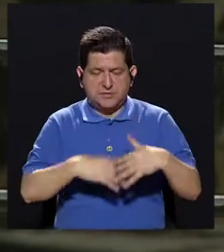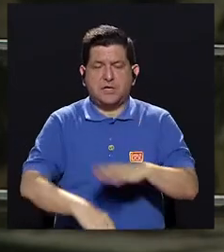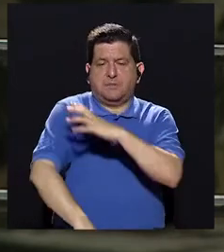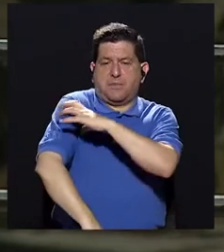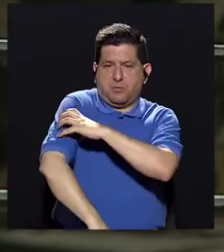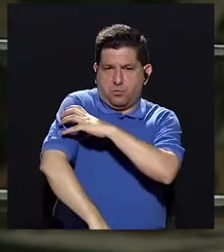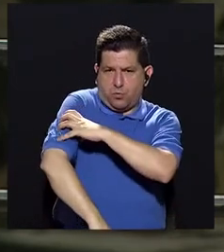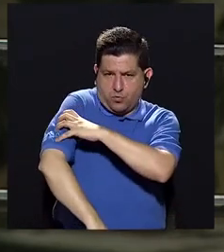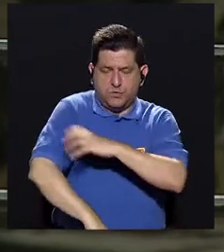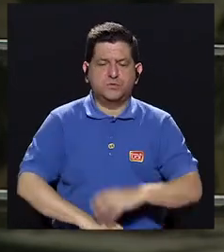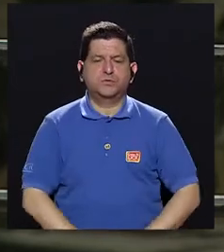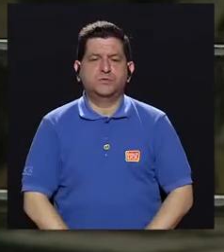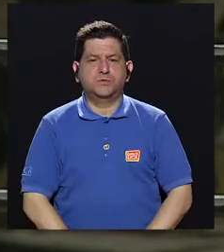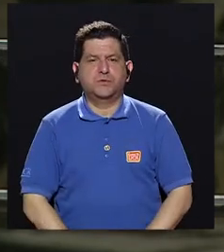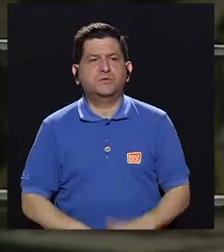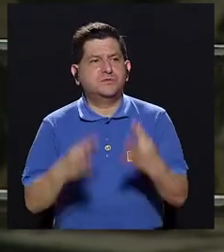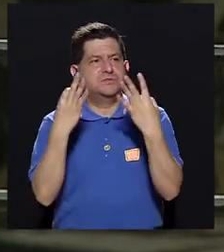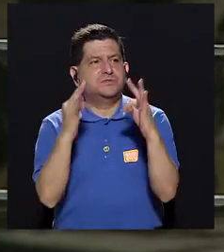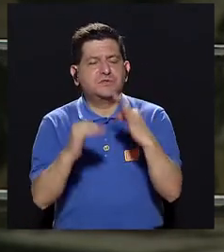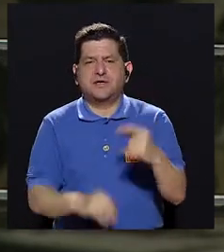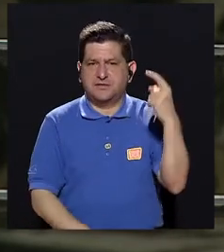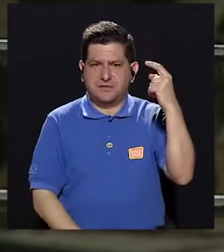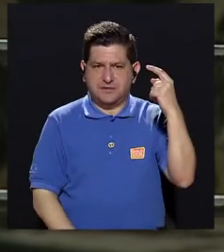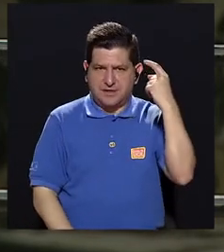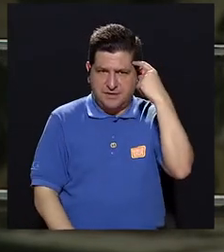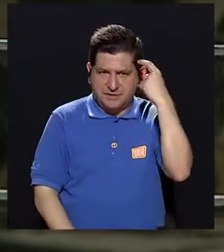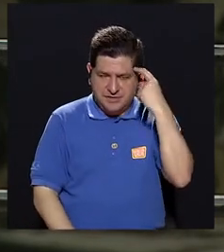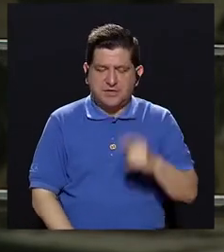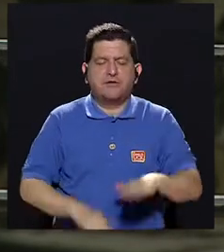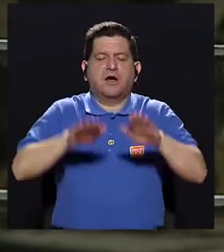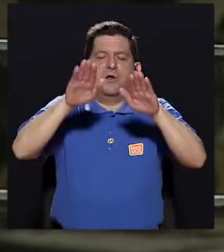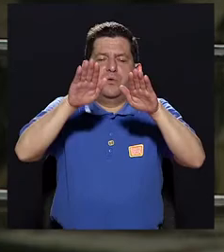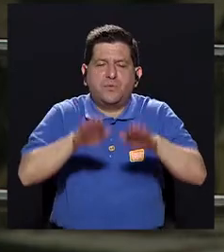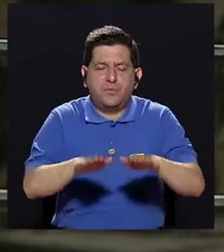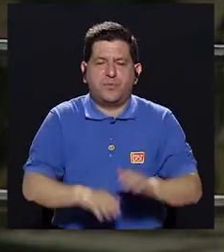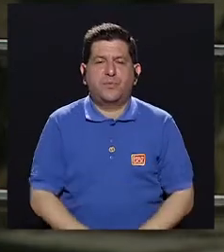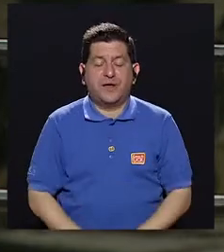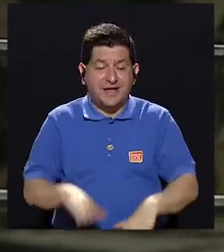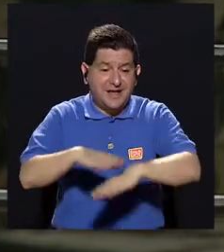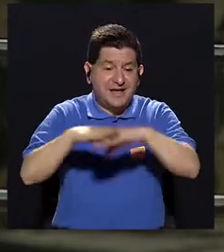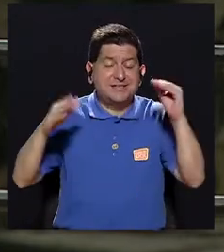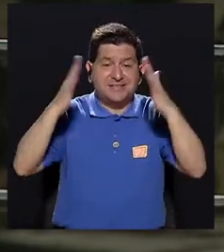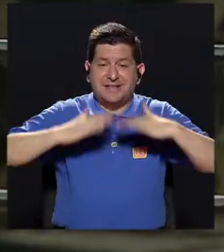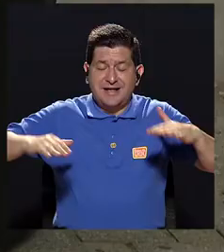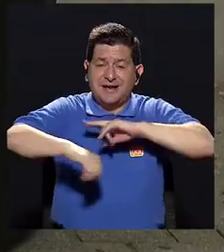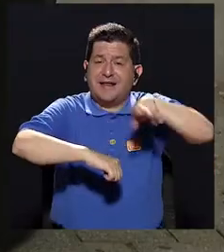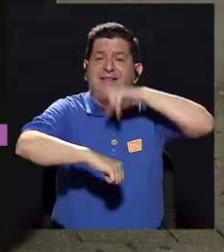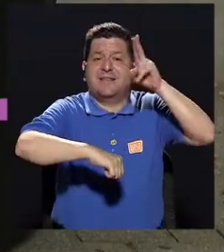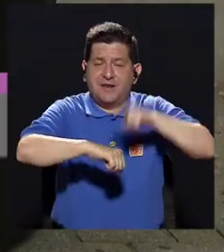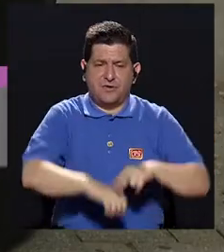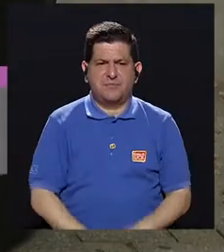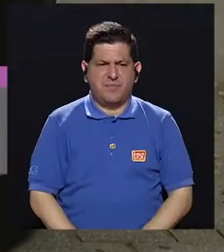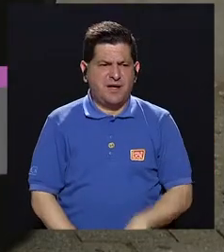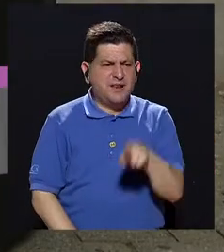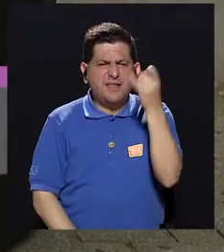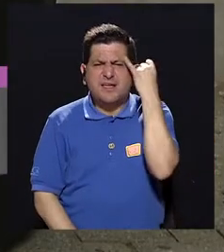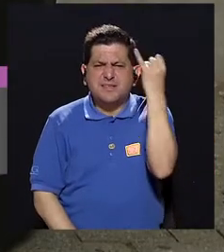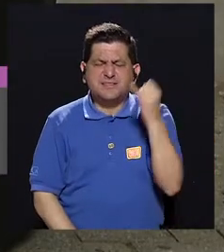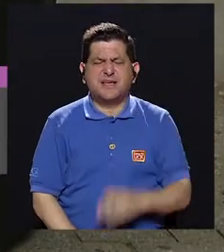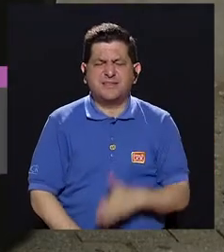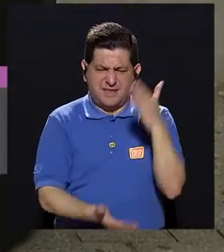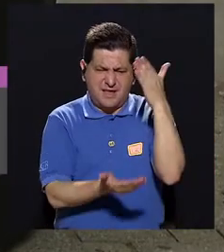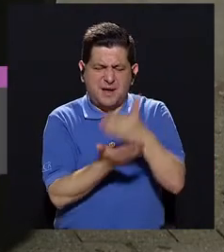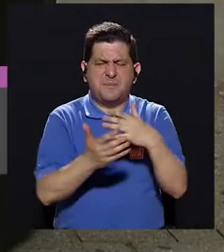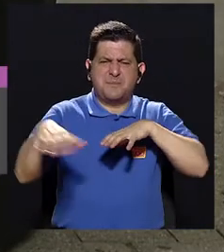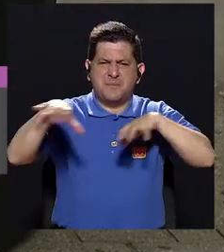parte muscular, para que a nivel cerebral también descanses, ¿me explico? Es salirte de tu ambiente normal. ¿De dónde nace esto de una